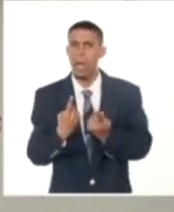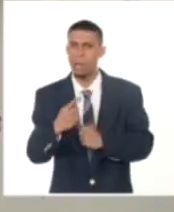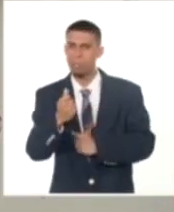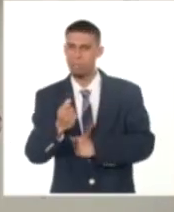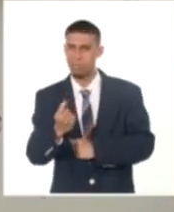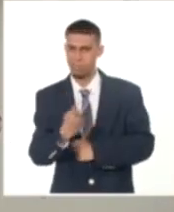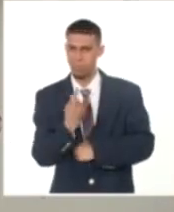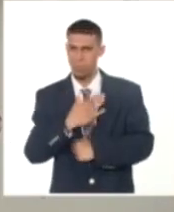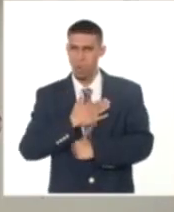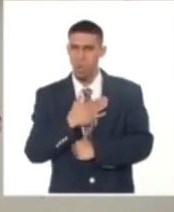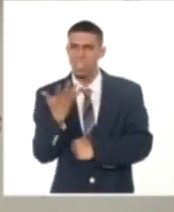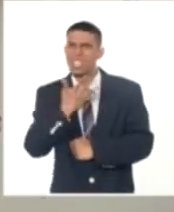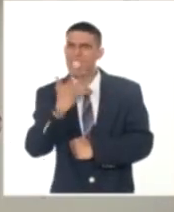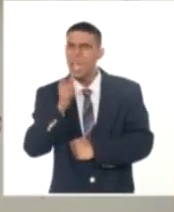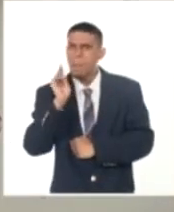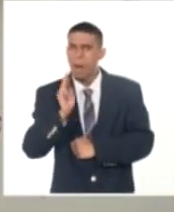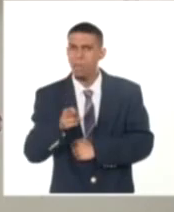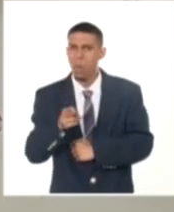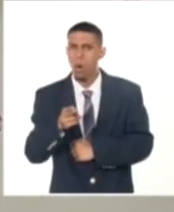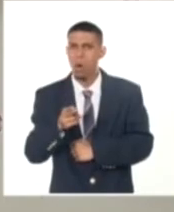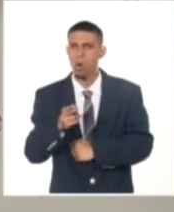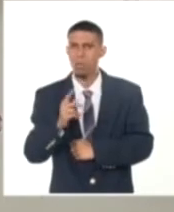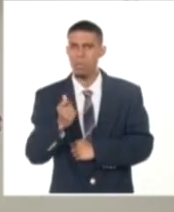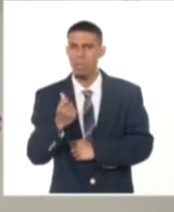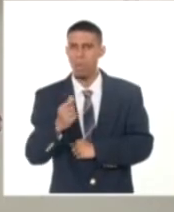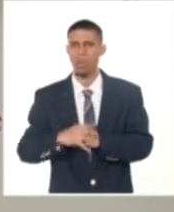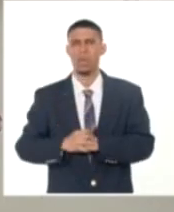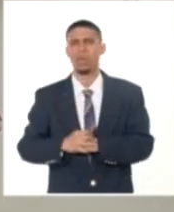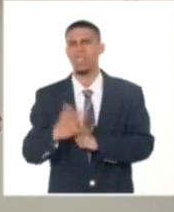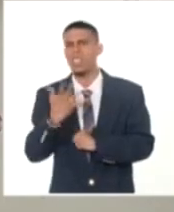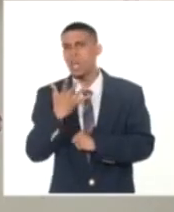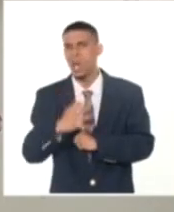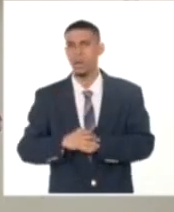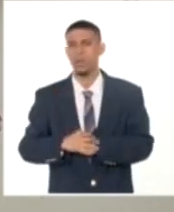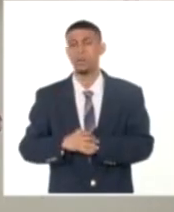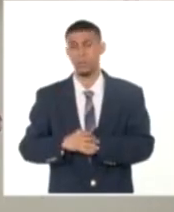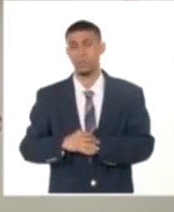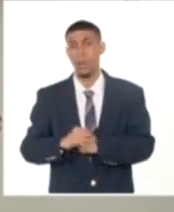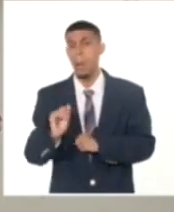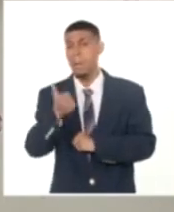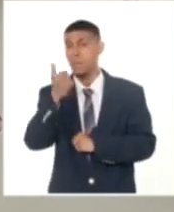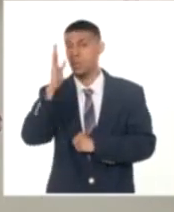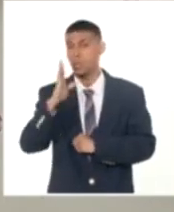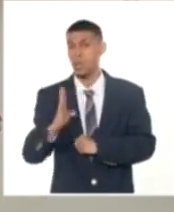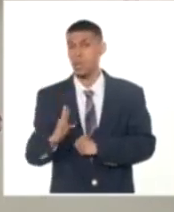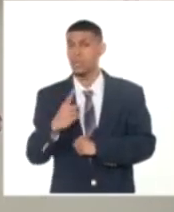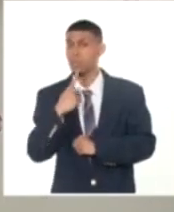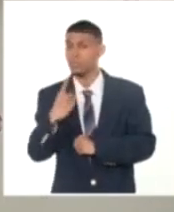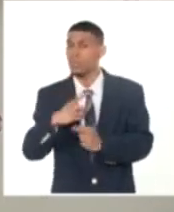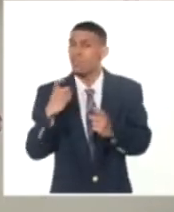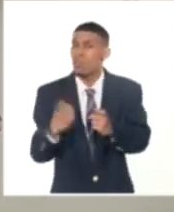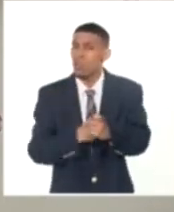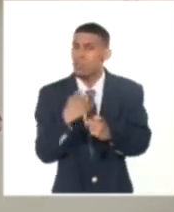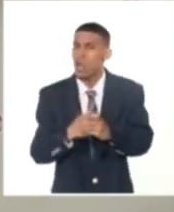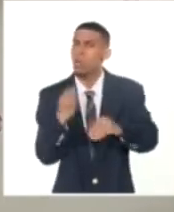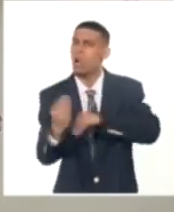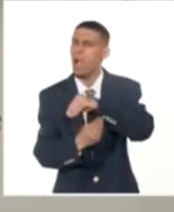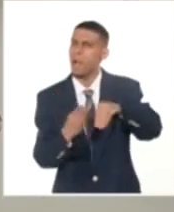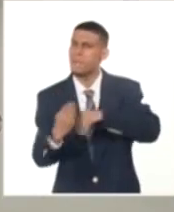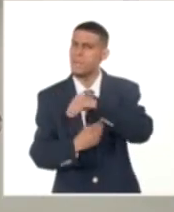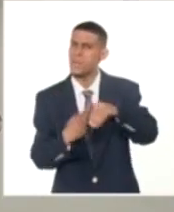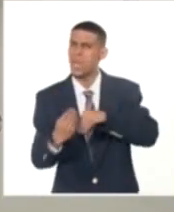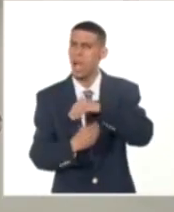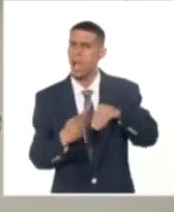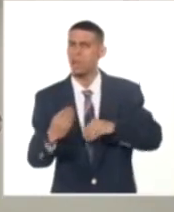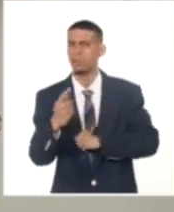¿Quién decidió que fuera el dólar? Lula va en serio desde hace mucho tiempo con esto de darle vida y valor a las monedas locales. Lo